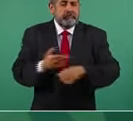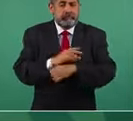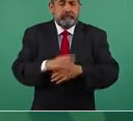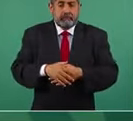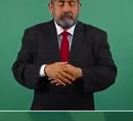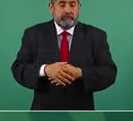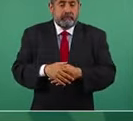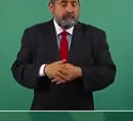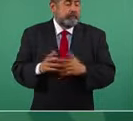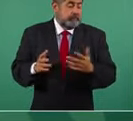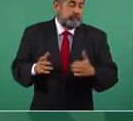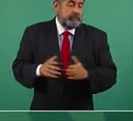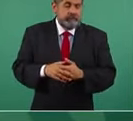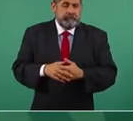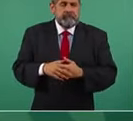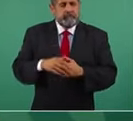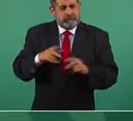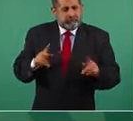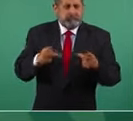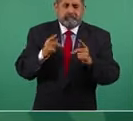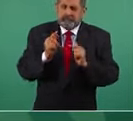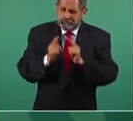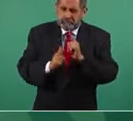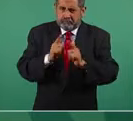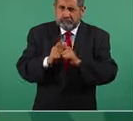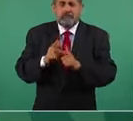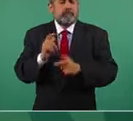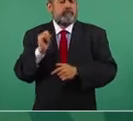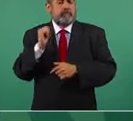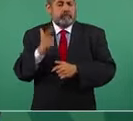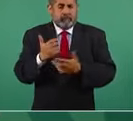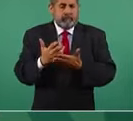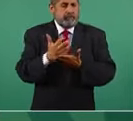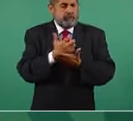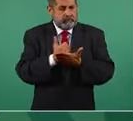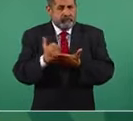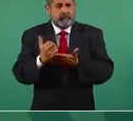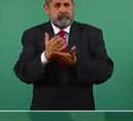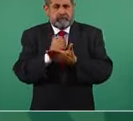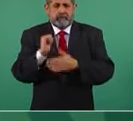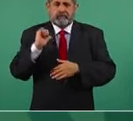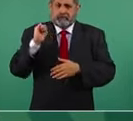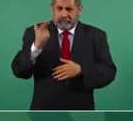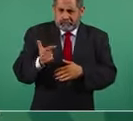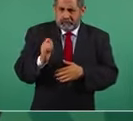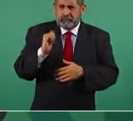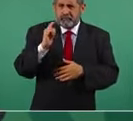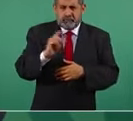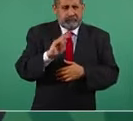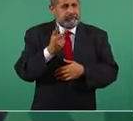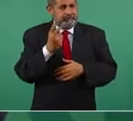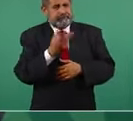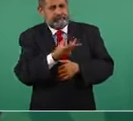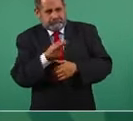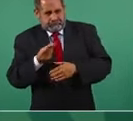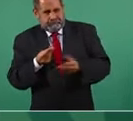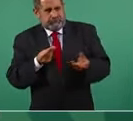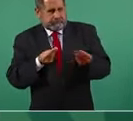aun cuando sea lento, se va recuperando dinero que va a ser